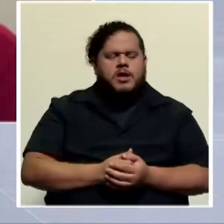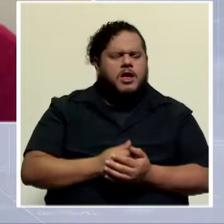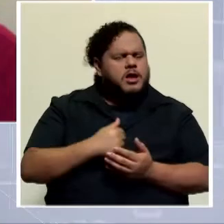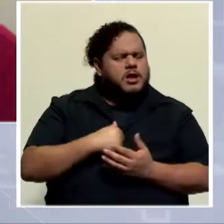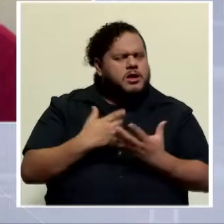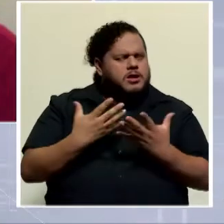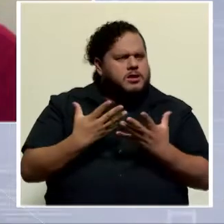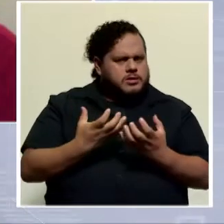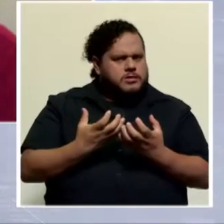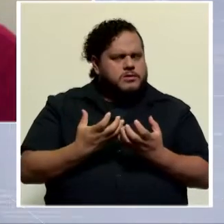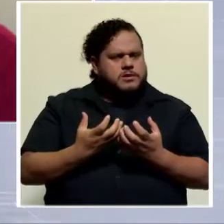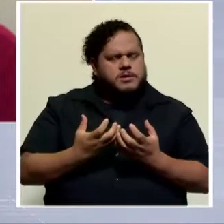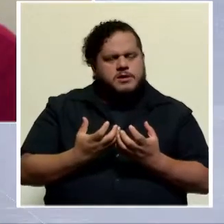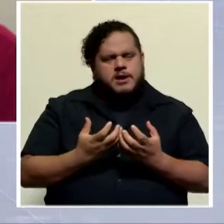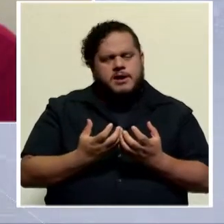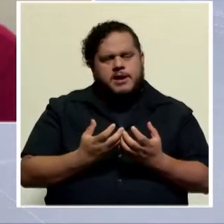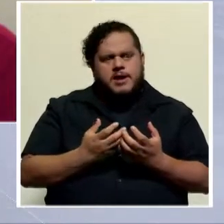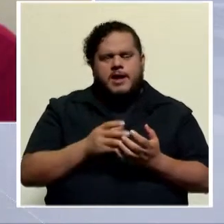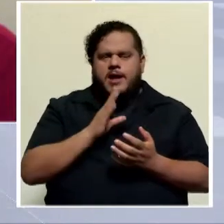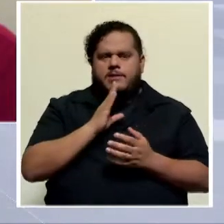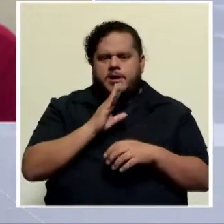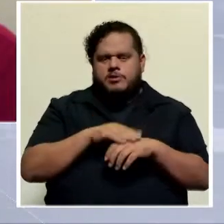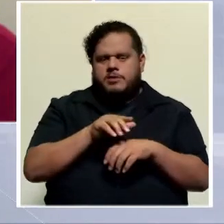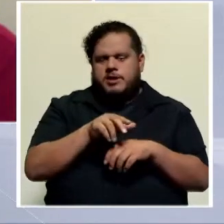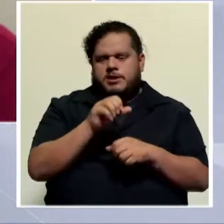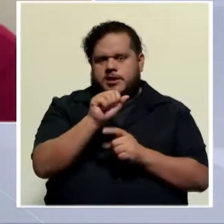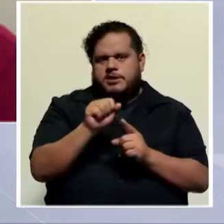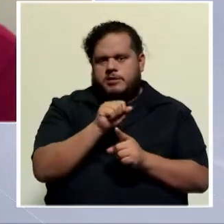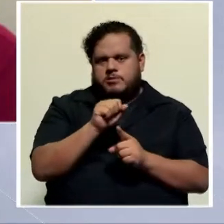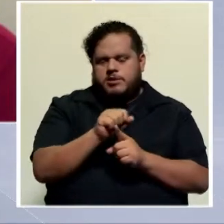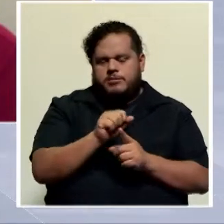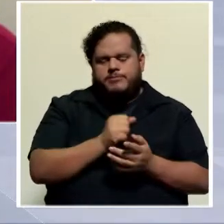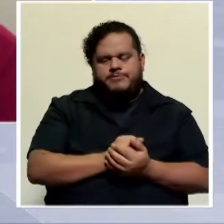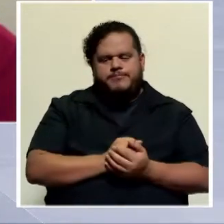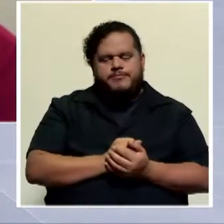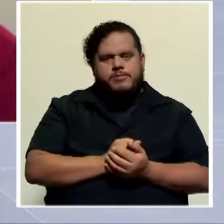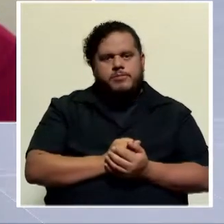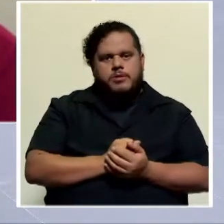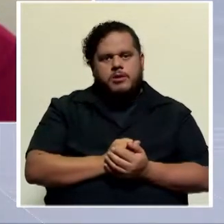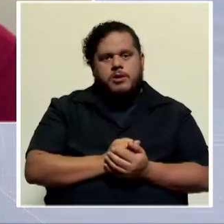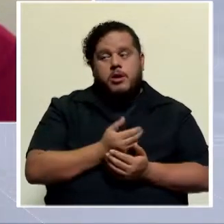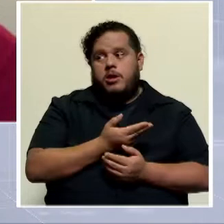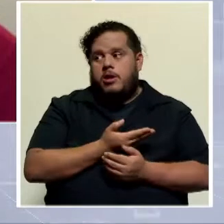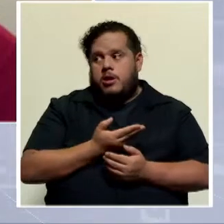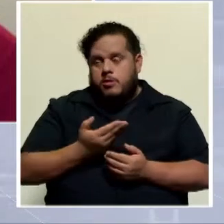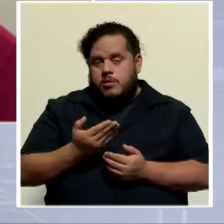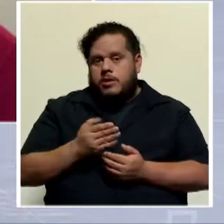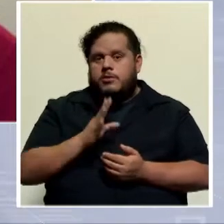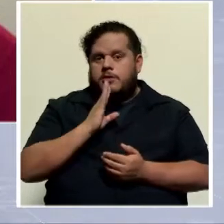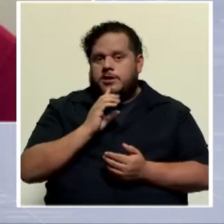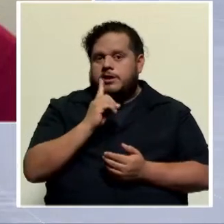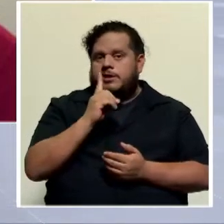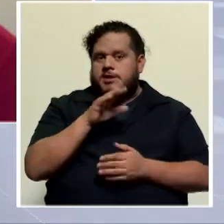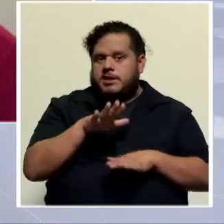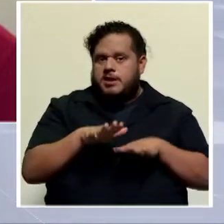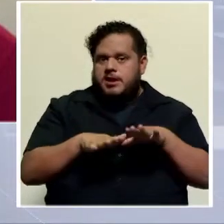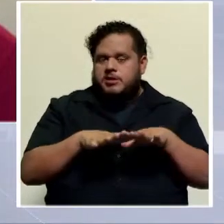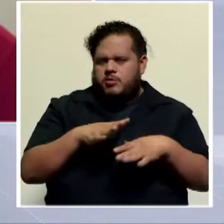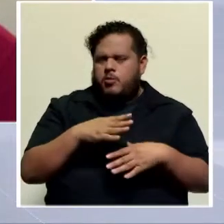quizá enmarcar esta circunstancia particular. Cuando hablas de que es un falso